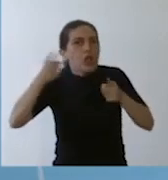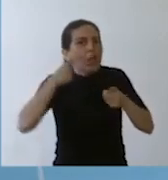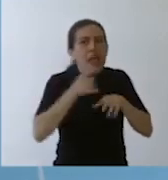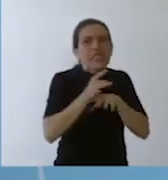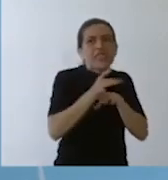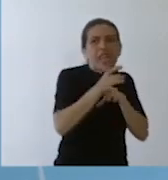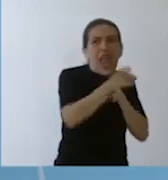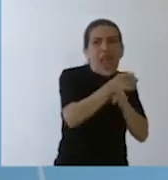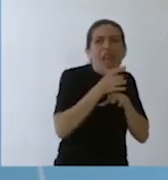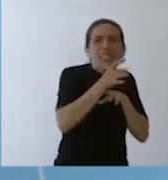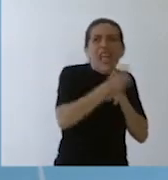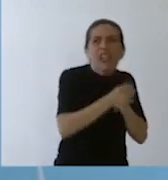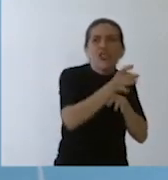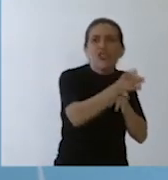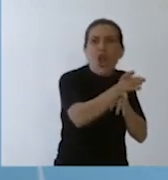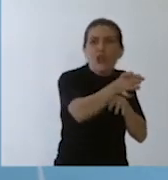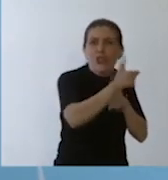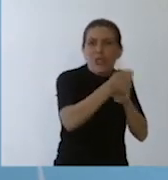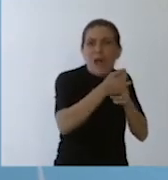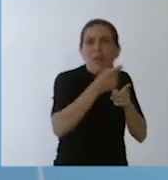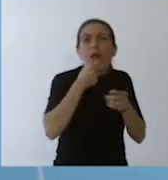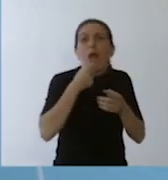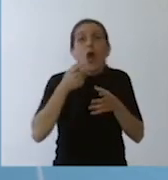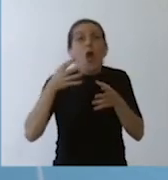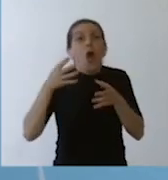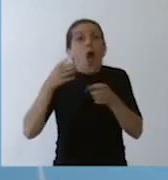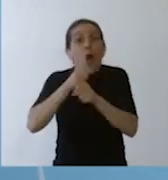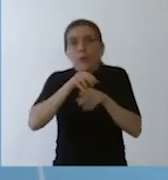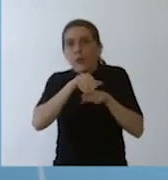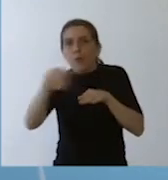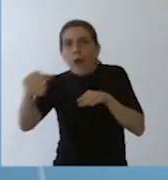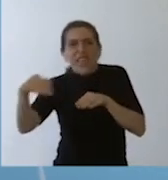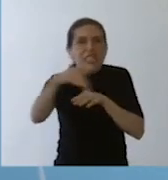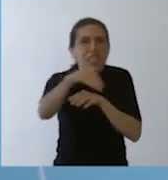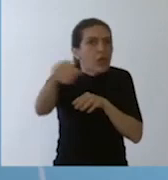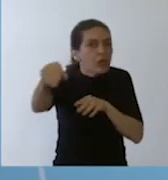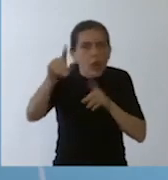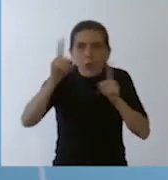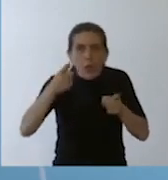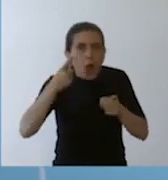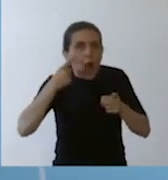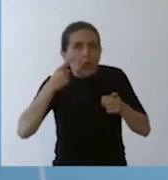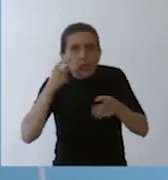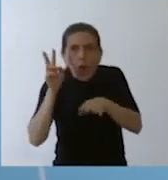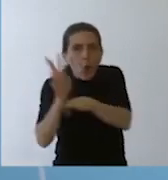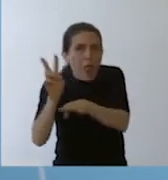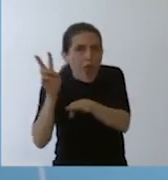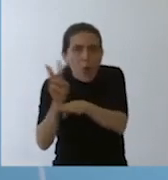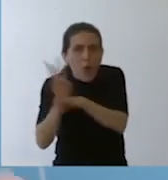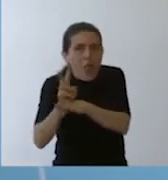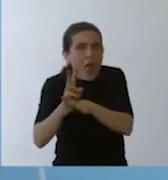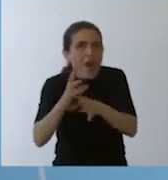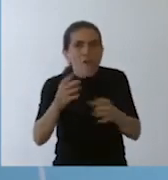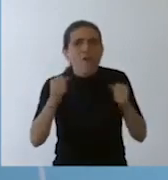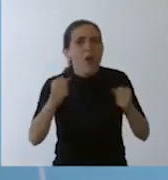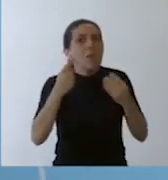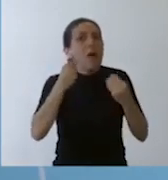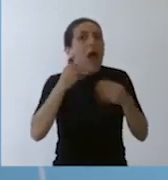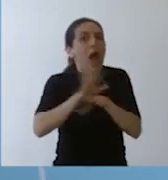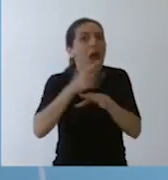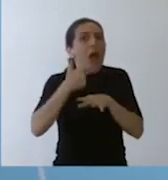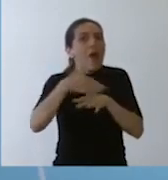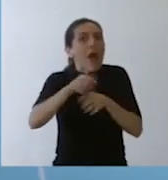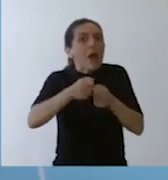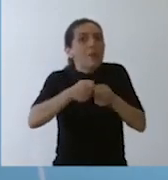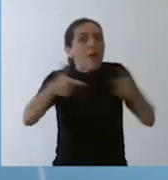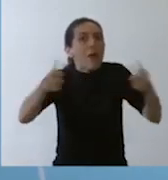en las estaciones de ómnibus. Entendemos que tenemos que atacar con todo, evitando que tengamos consecuencias mayores, de